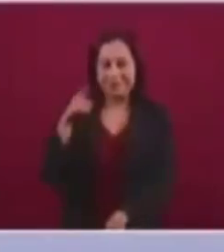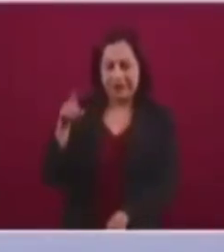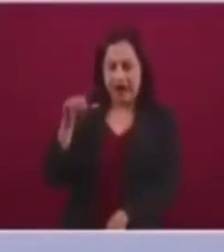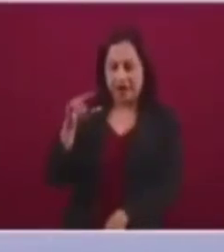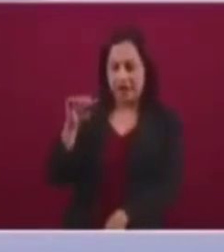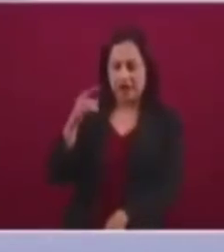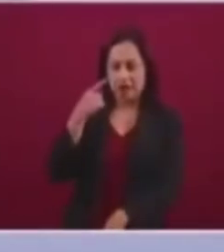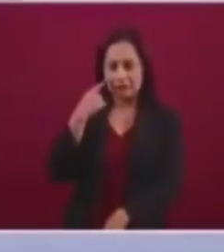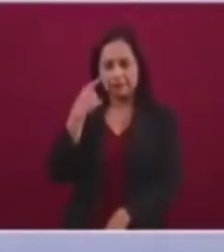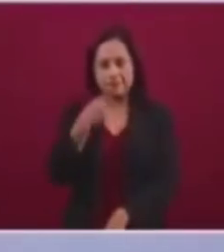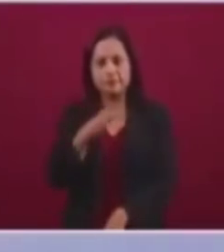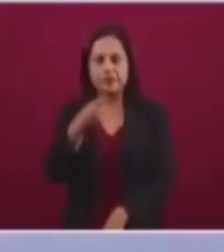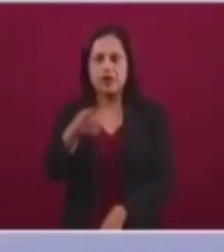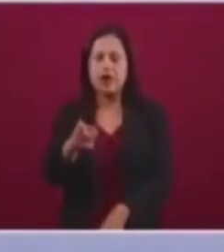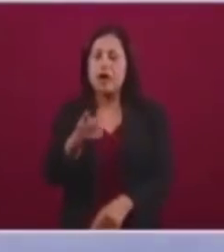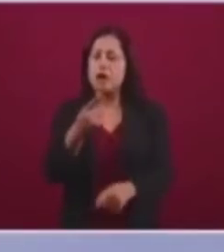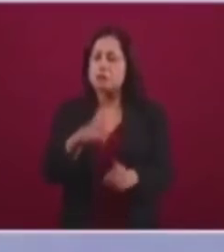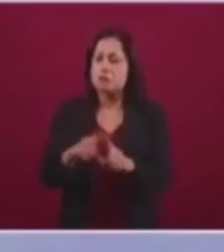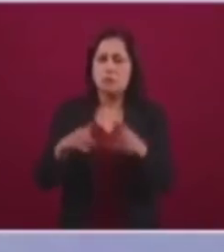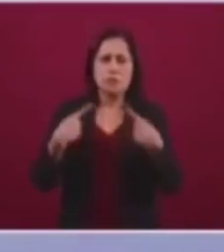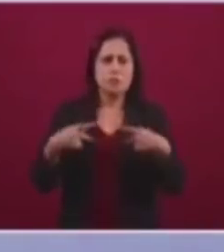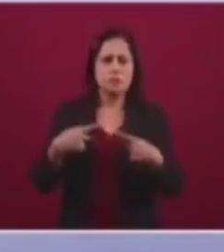también.